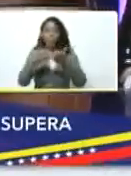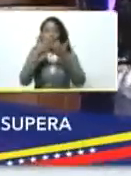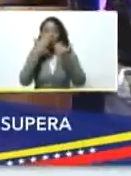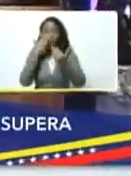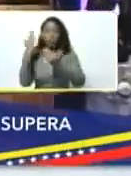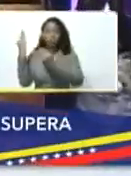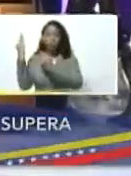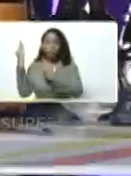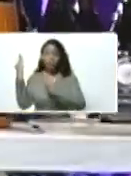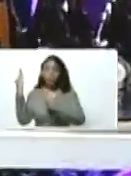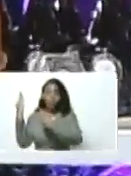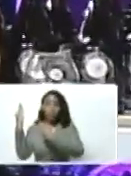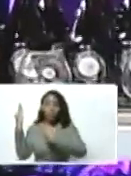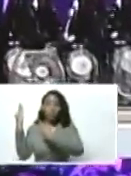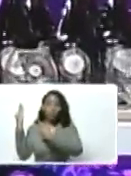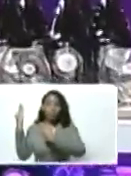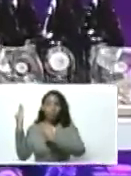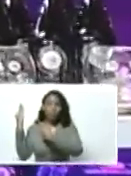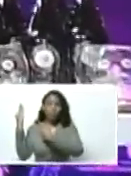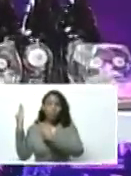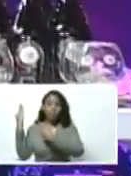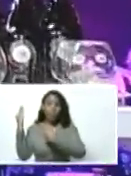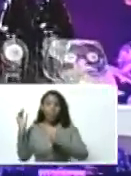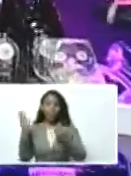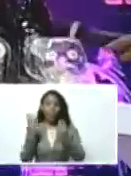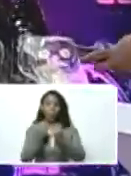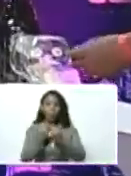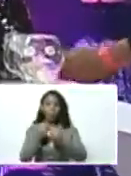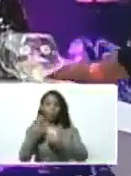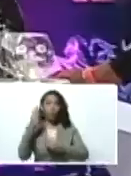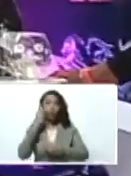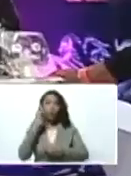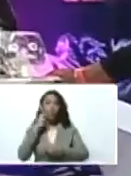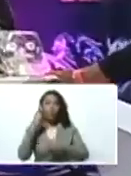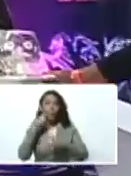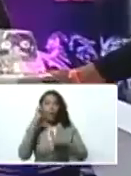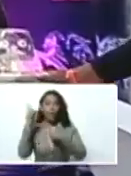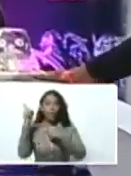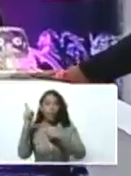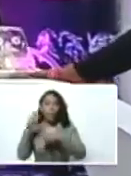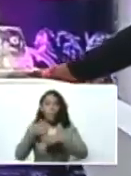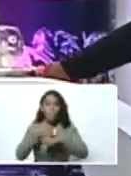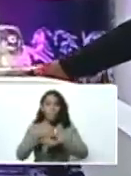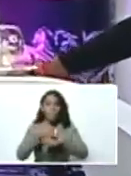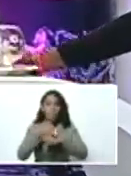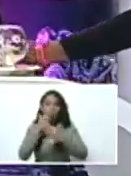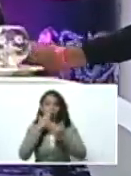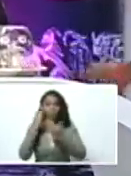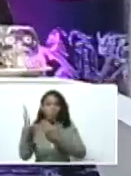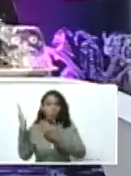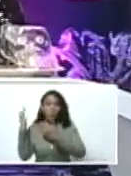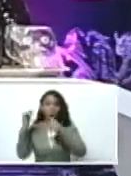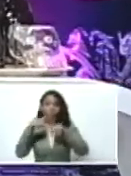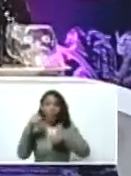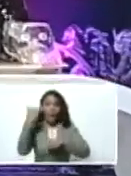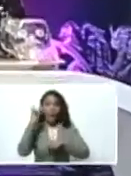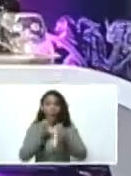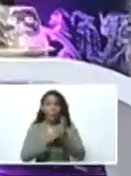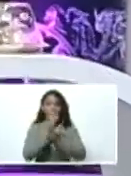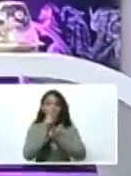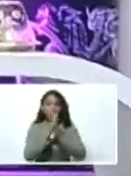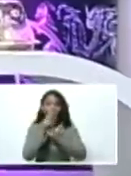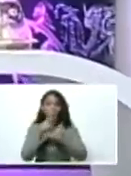derivados de la caña de azúcar con cacao. Maderos. Aquí está un emprendimiento de